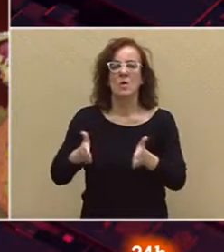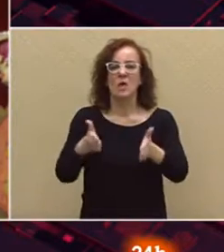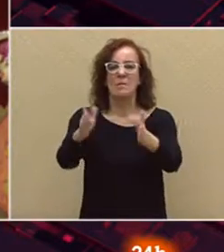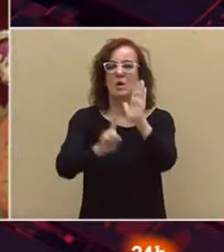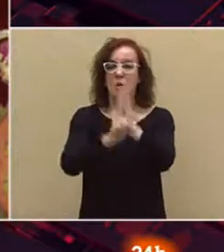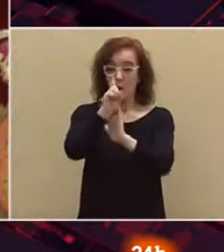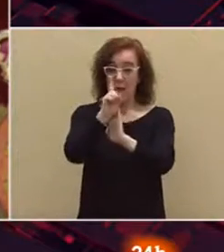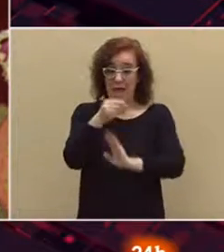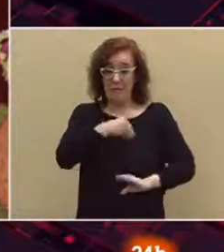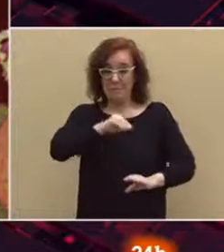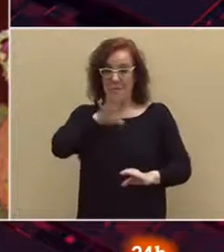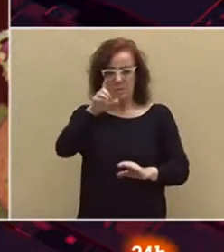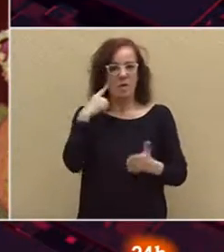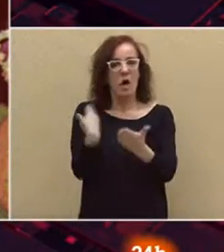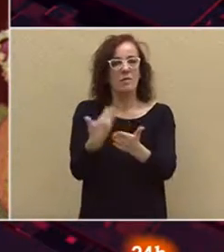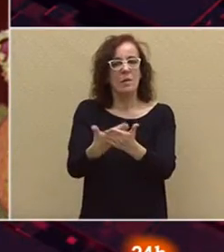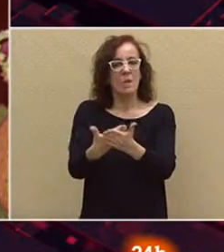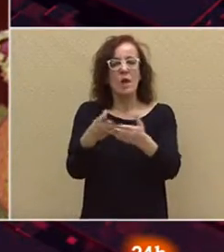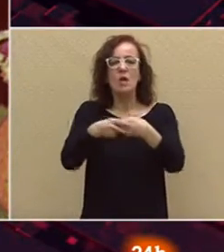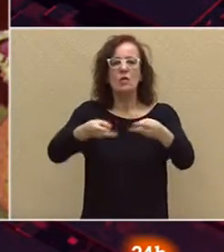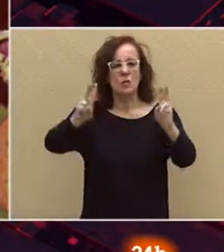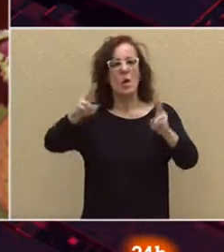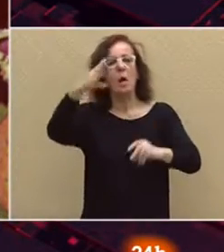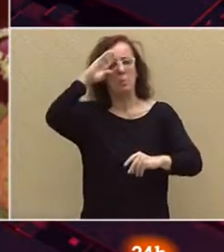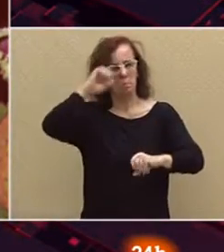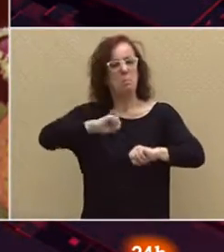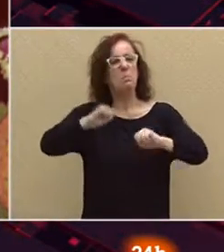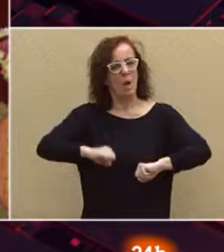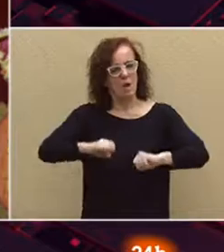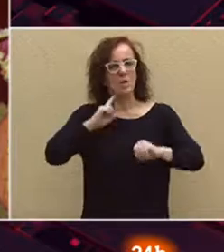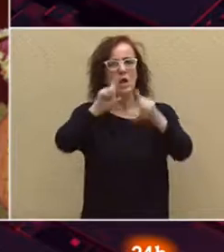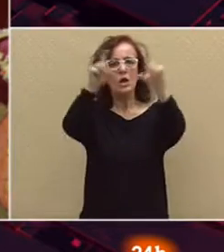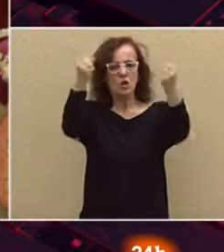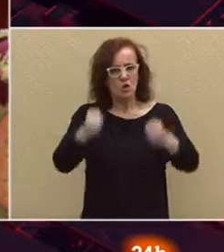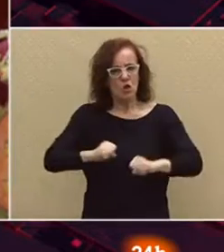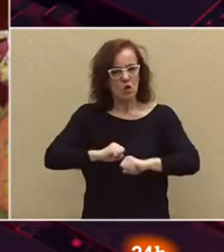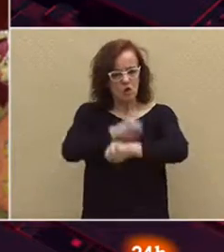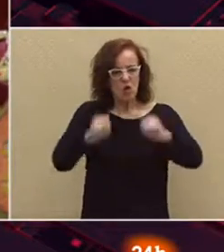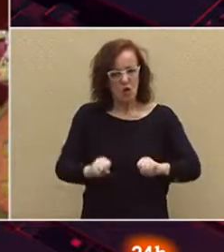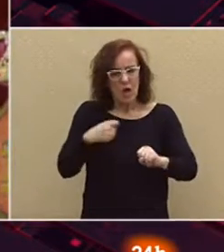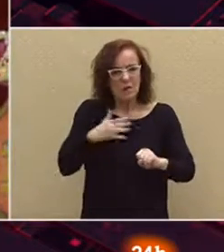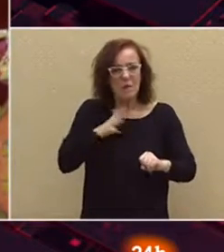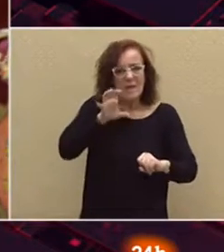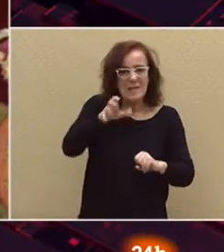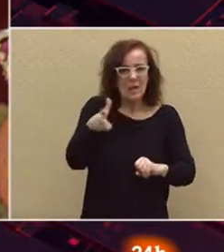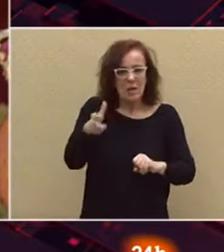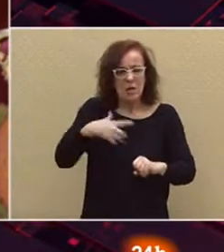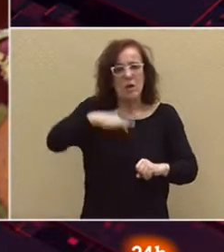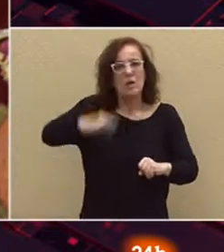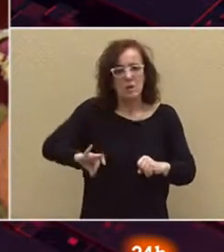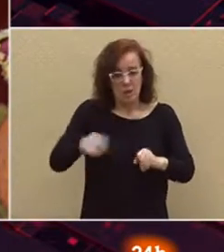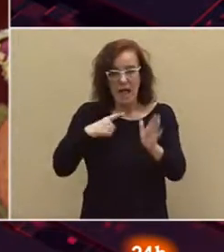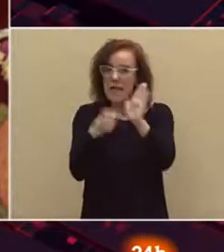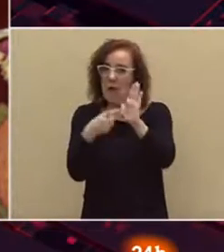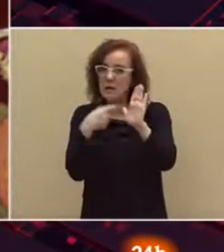España ha demostrado que es una democracia madura, con instituciones sólidas, en un Estado de Derecho capaz de responder siempre con la ley, sin que